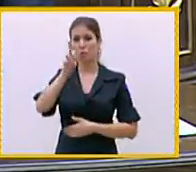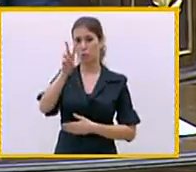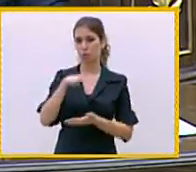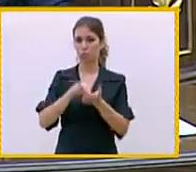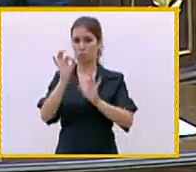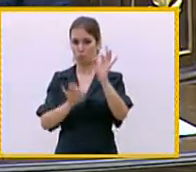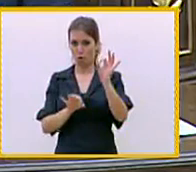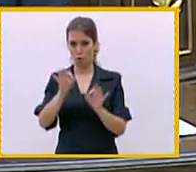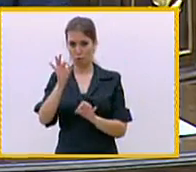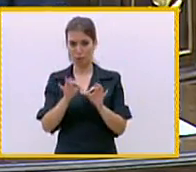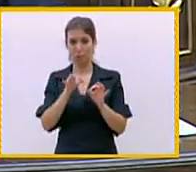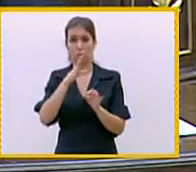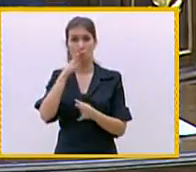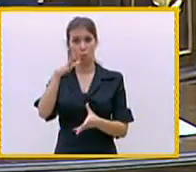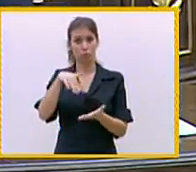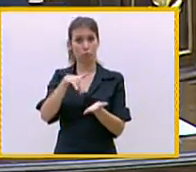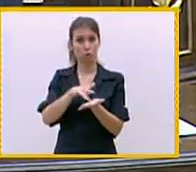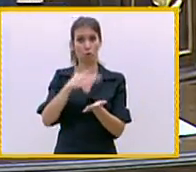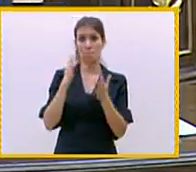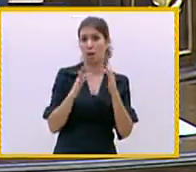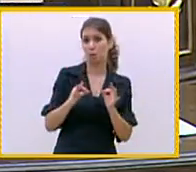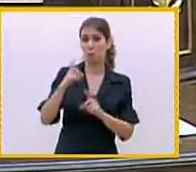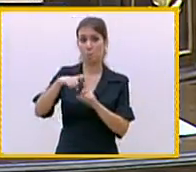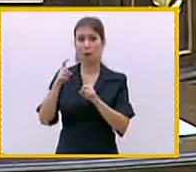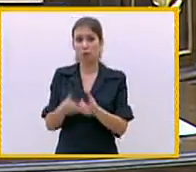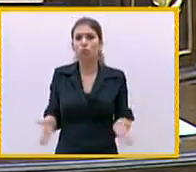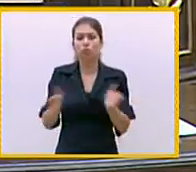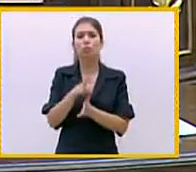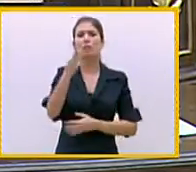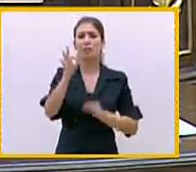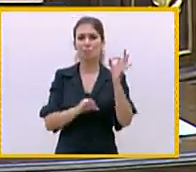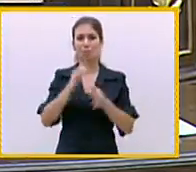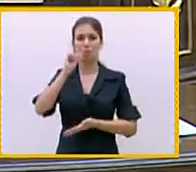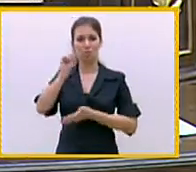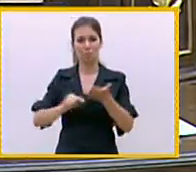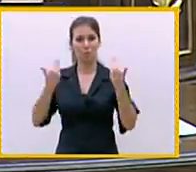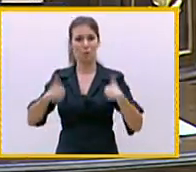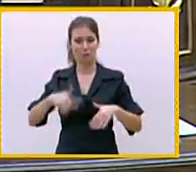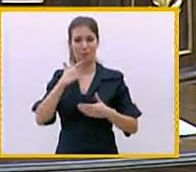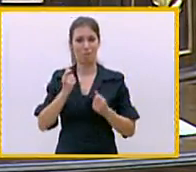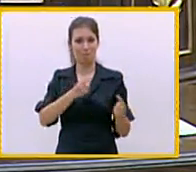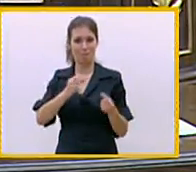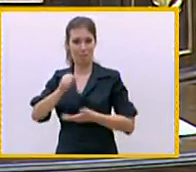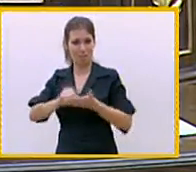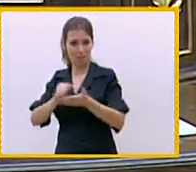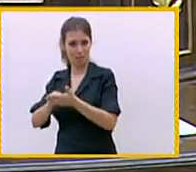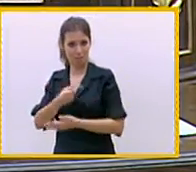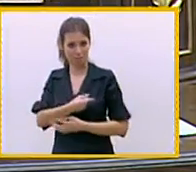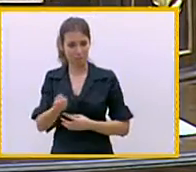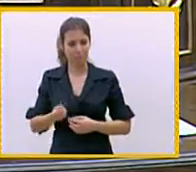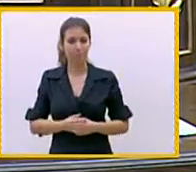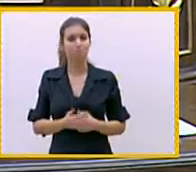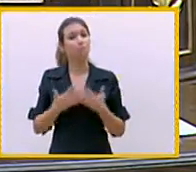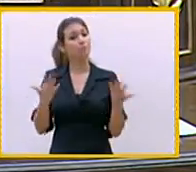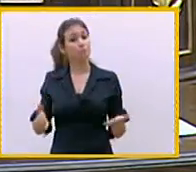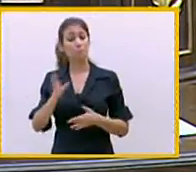al suponer entre los meses de marzo y mayo un 30% de los contratos firmados. Por su parte, la reforma de las